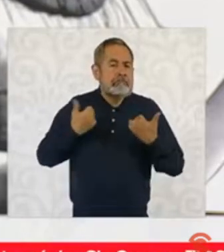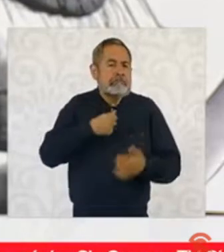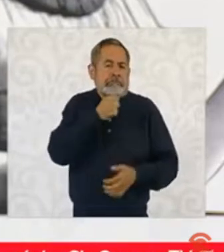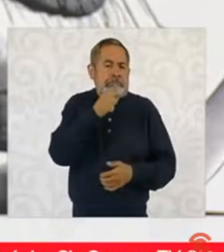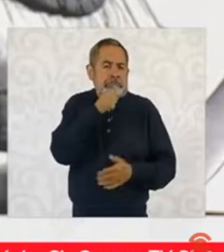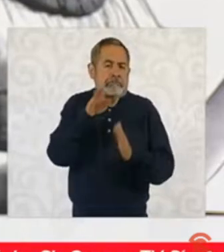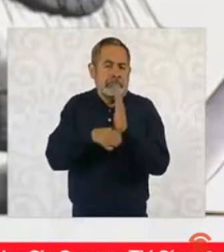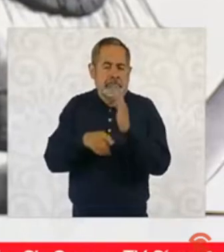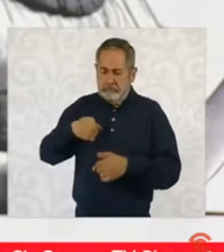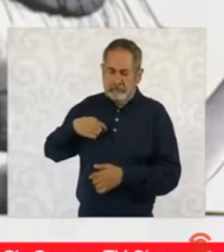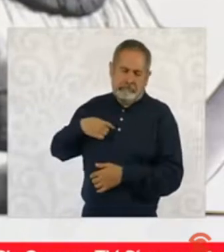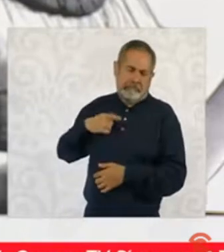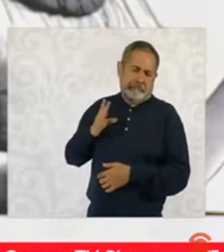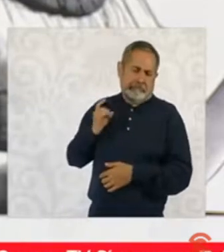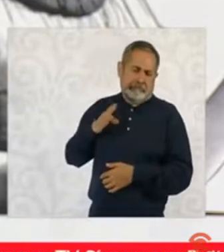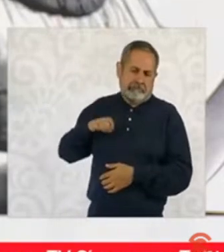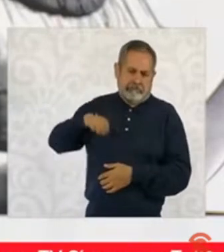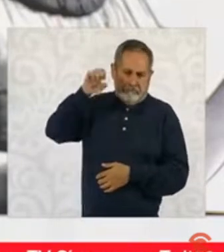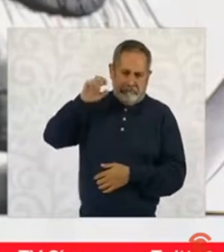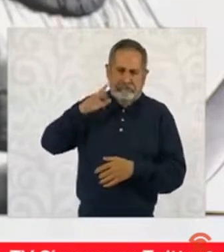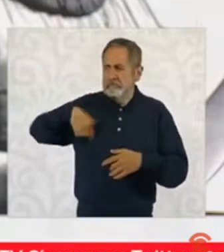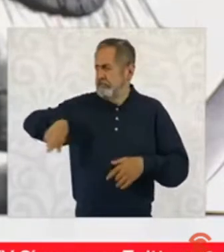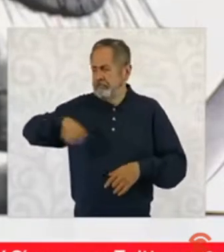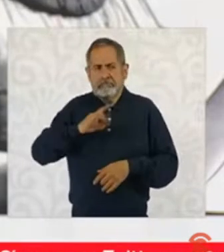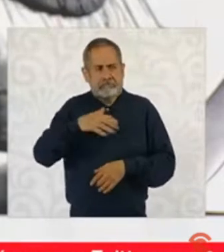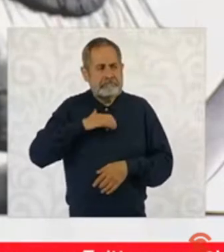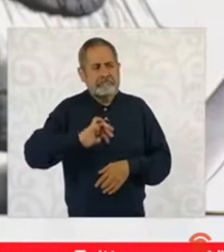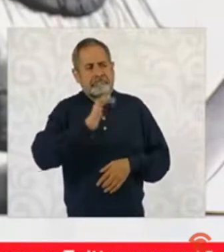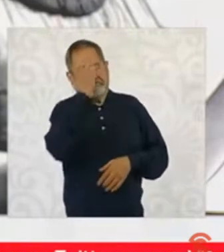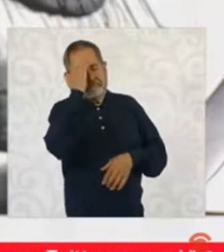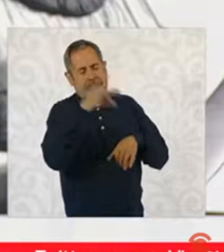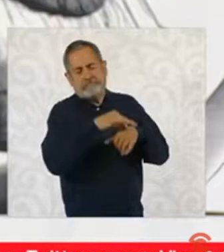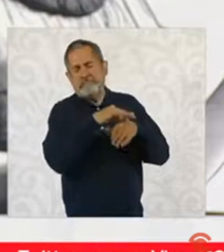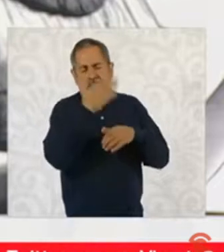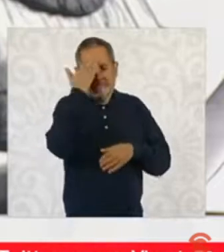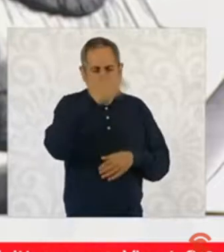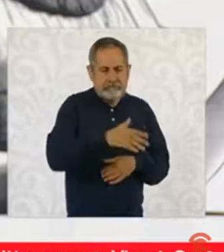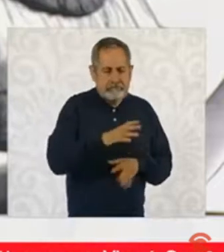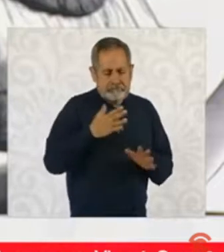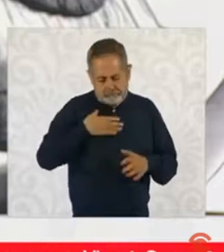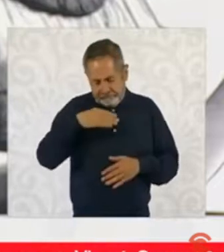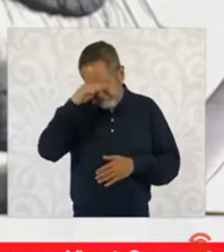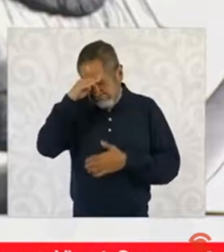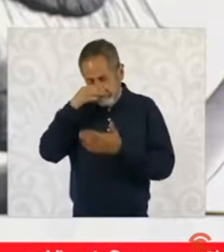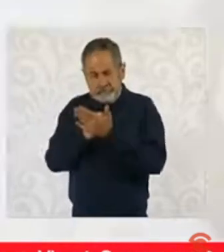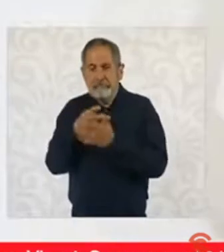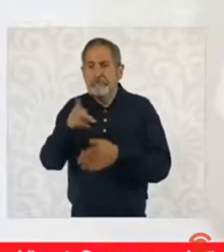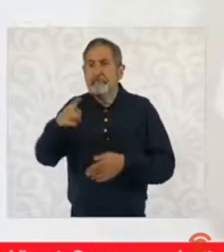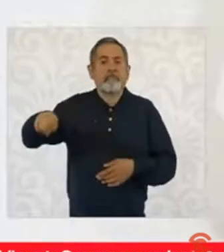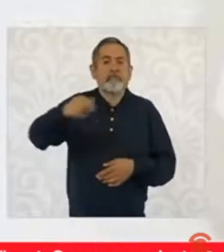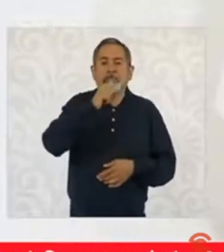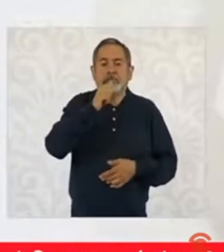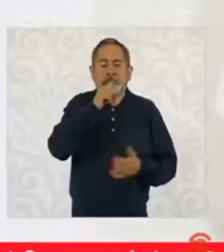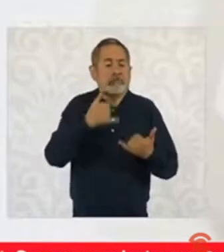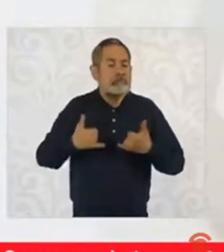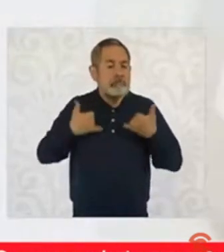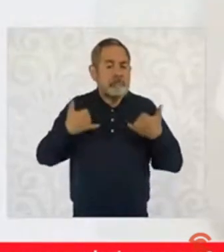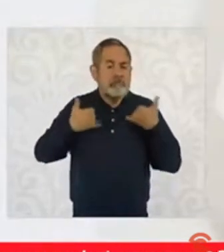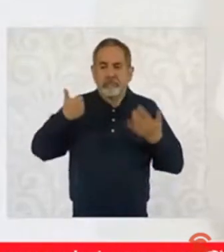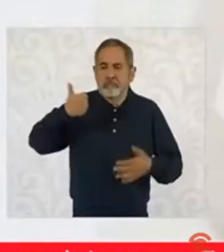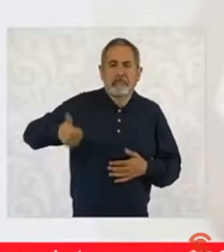por una historia de nuestro país, tenemos nuestras reflexiones, pero que cada